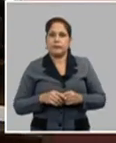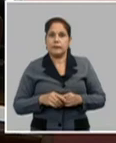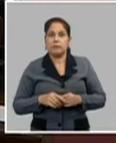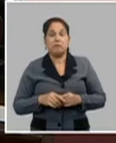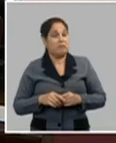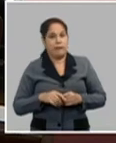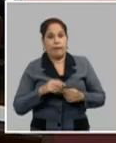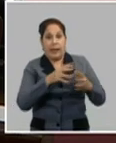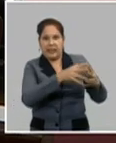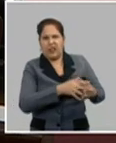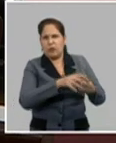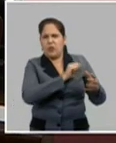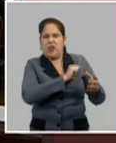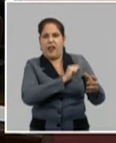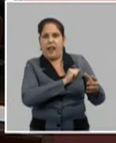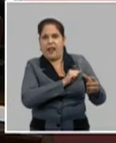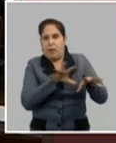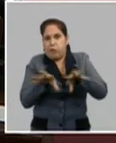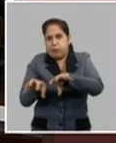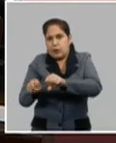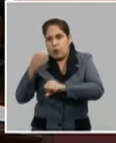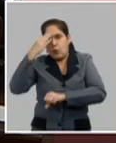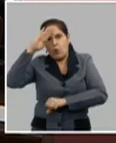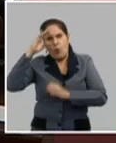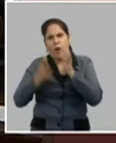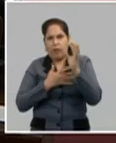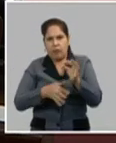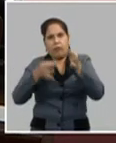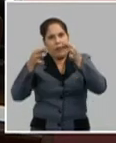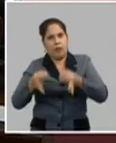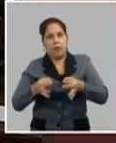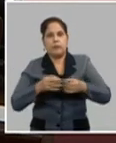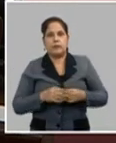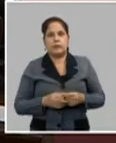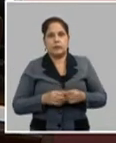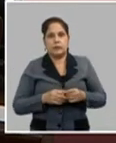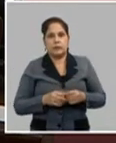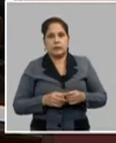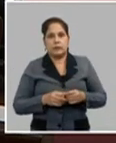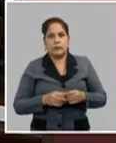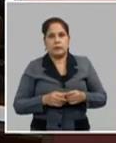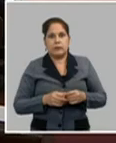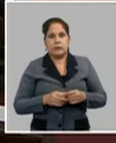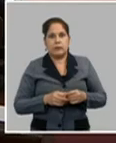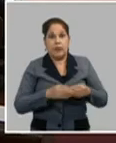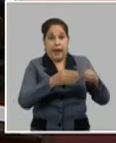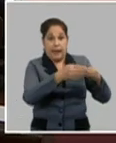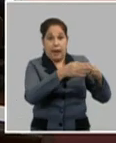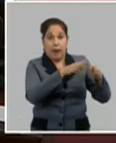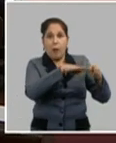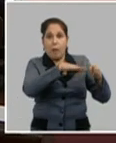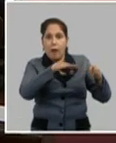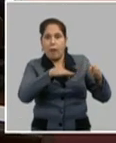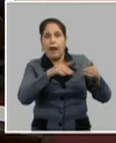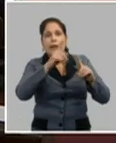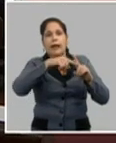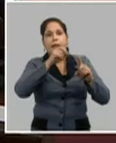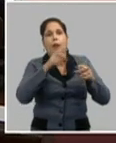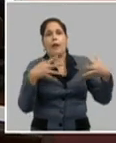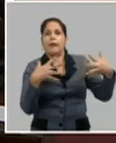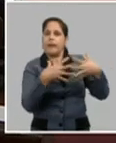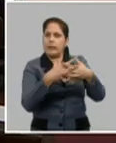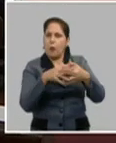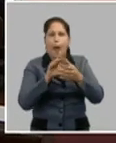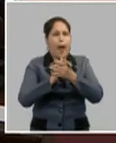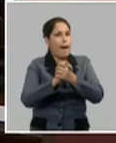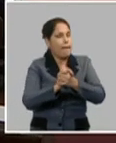cuyas disposiciones más lacerantes permanecieron en el nuevo instrumento de Tratado de Relaciones en